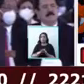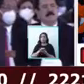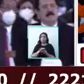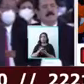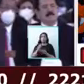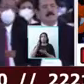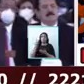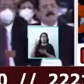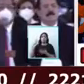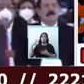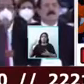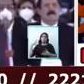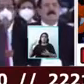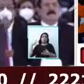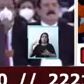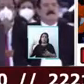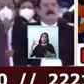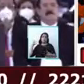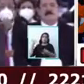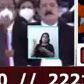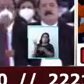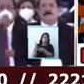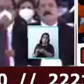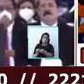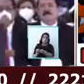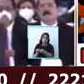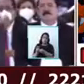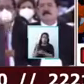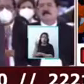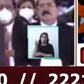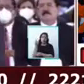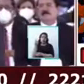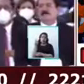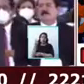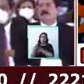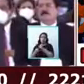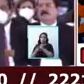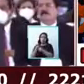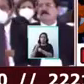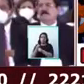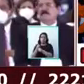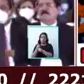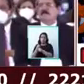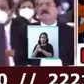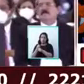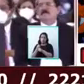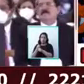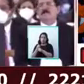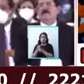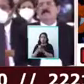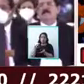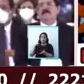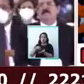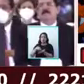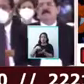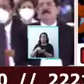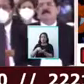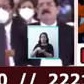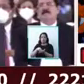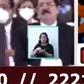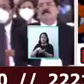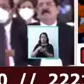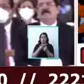y es el último que quiero tocar, ¿verdad?, que creo que se debe trabajar bastante, y es en torno a la situación de la seguridad,